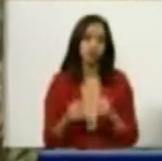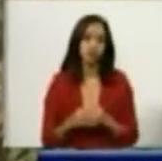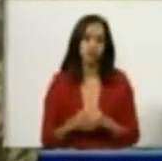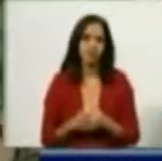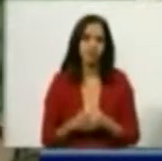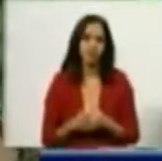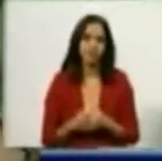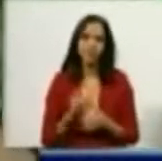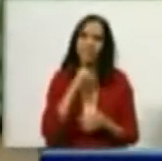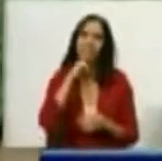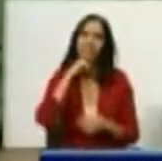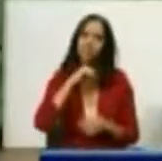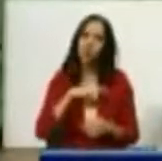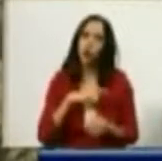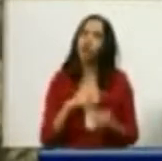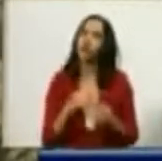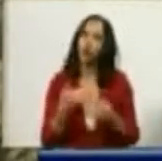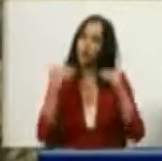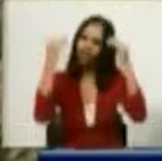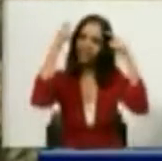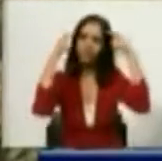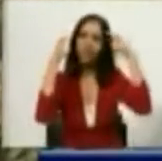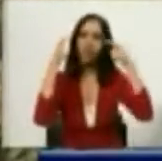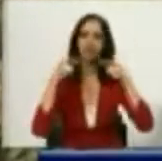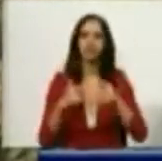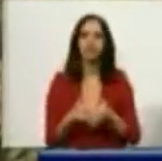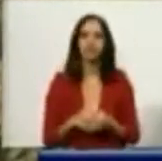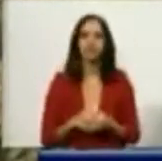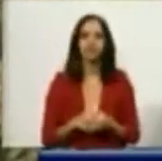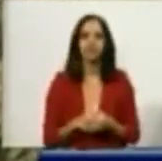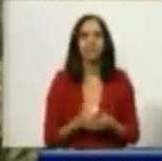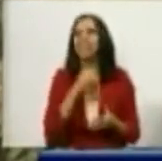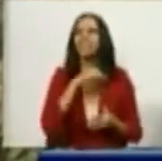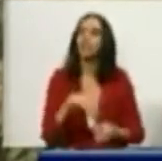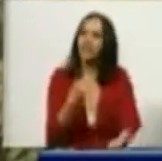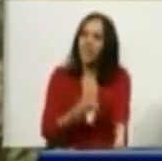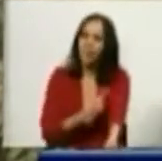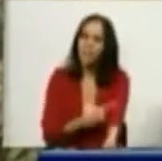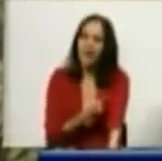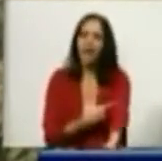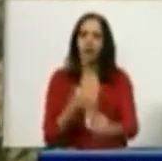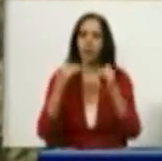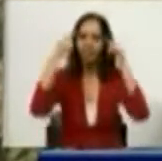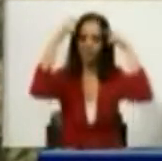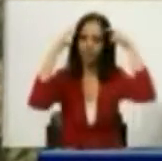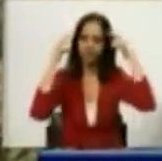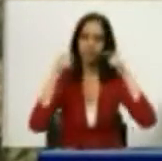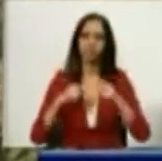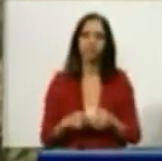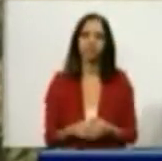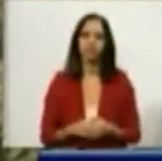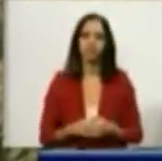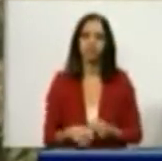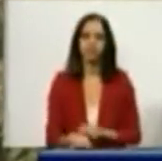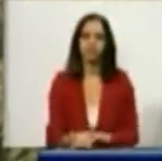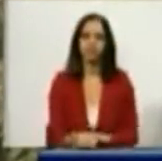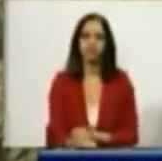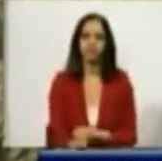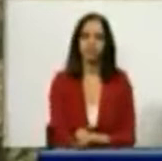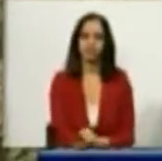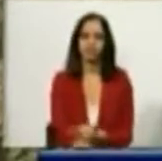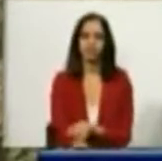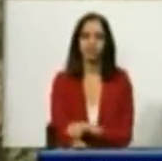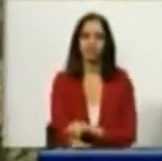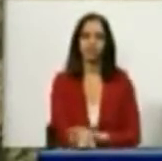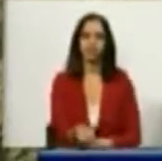de historia con el comandante Chávez historias de hermanos con el comandante Chávez Entonces